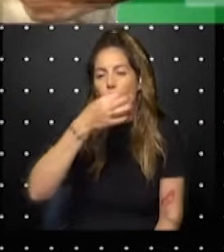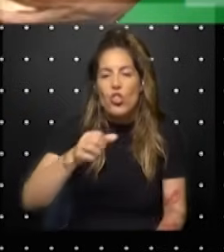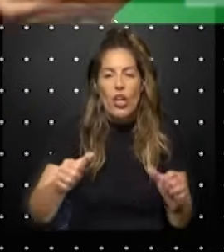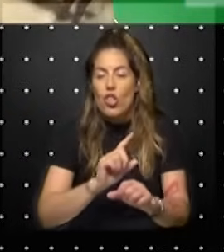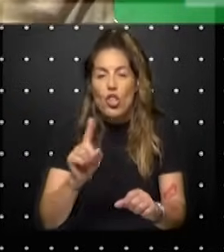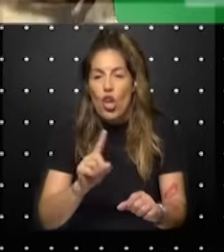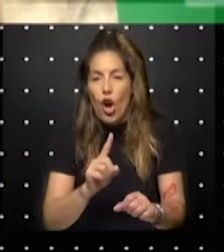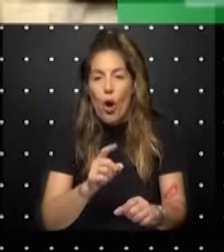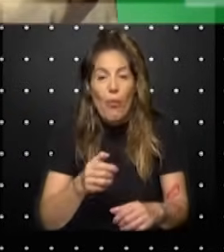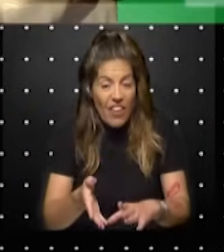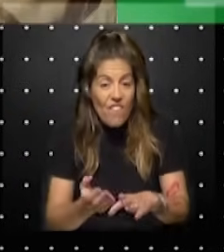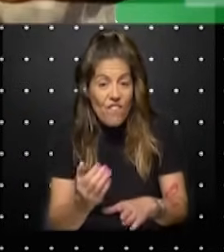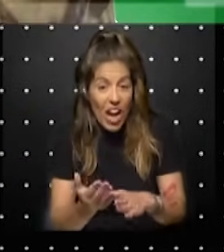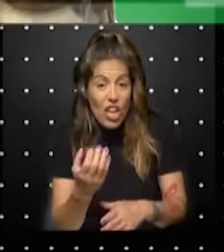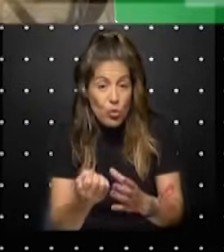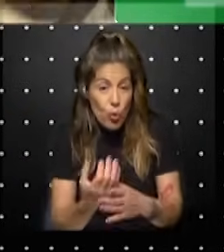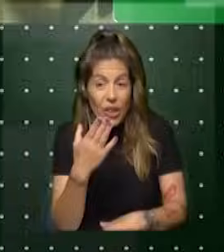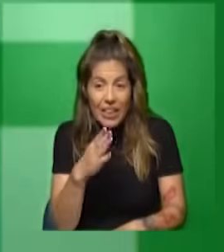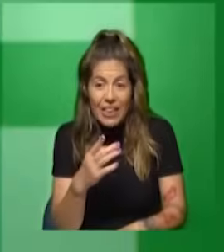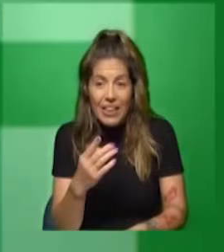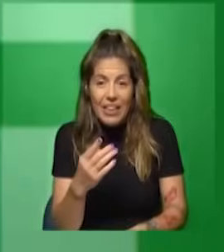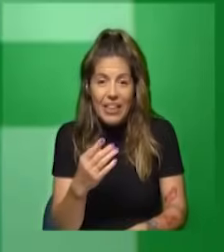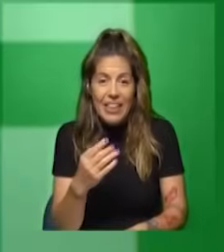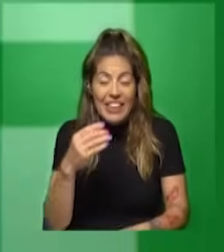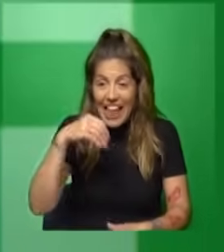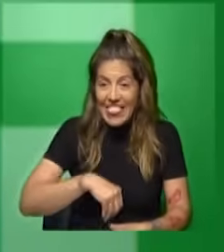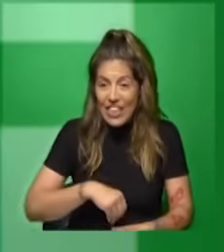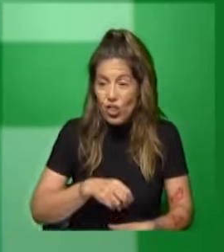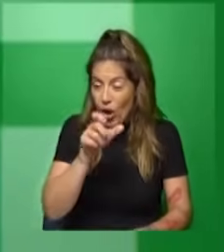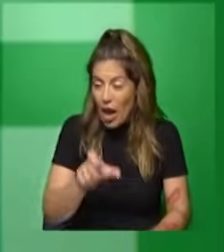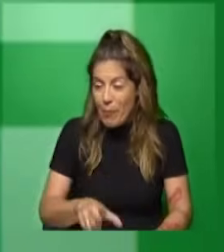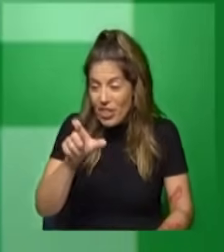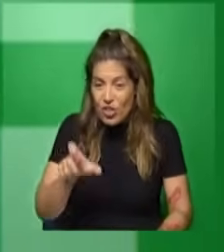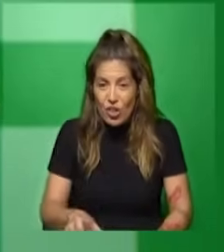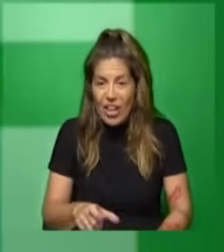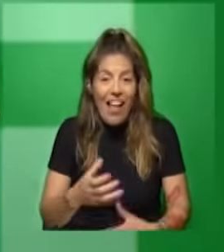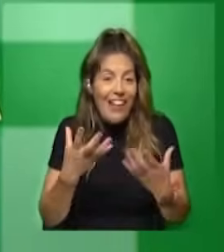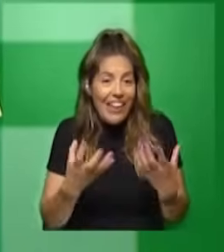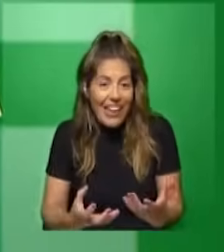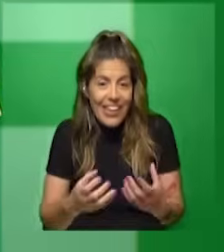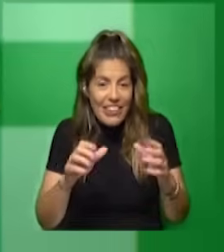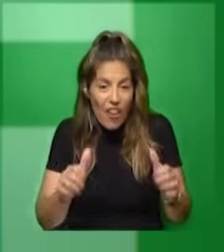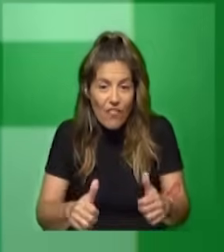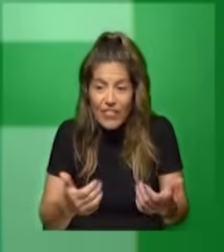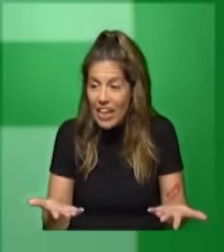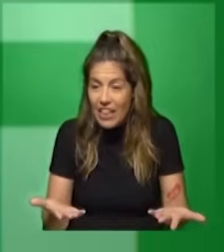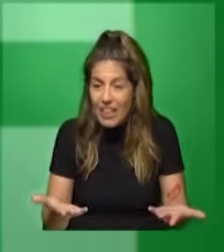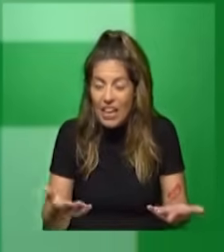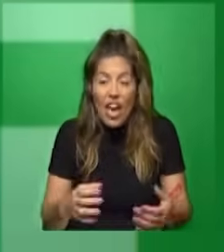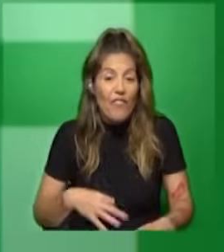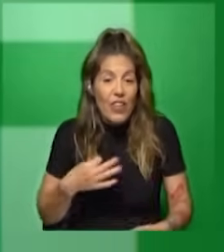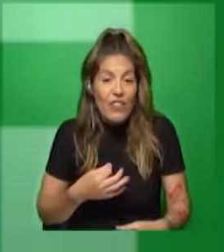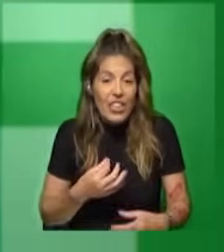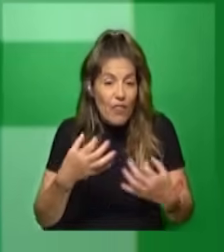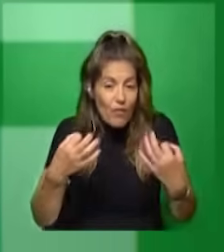sino porque va a surgir de adentro de la gente misma el deseo de estar bien los unos con los otros y vivir